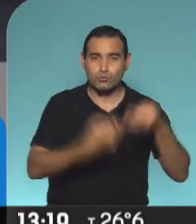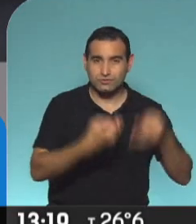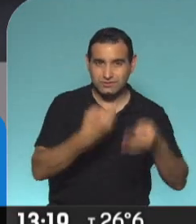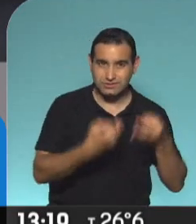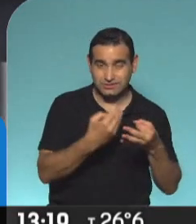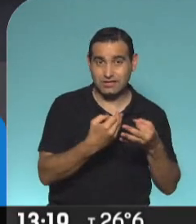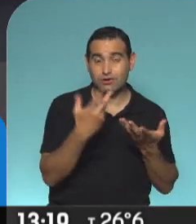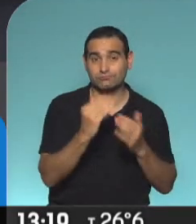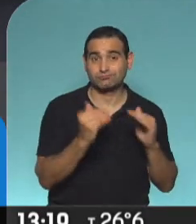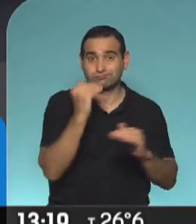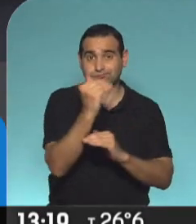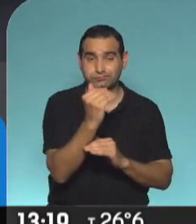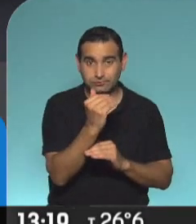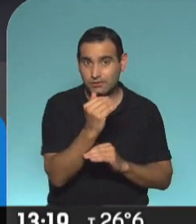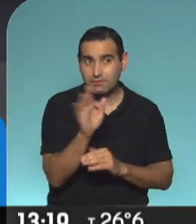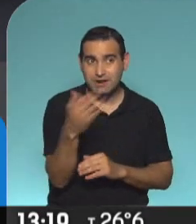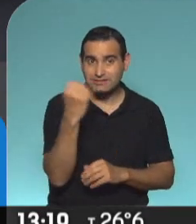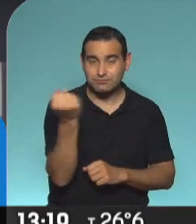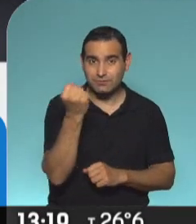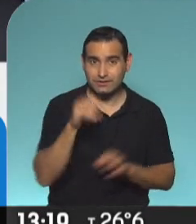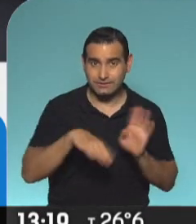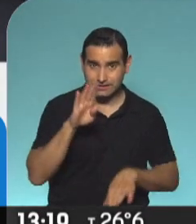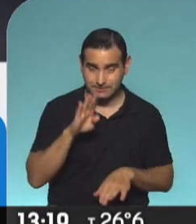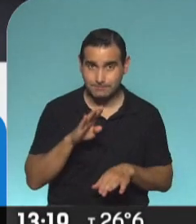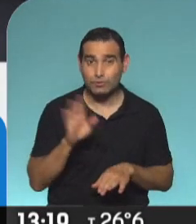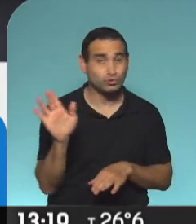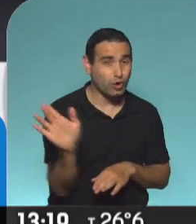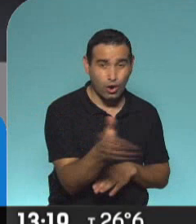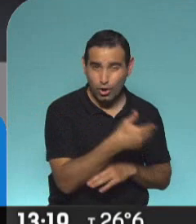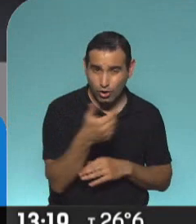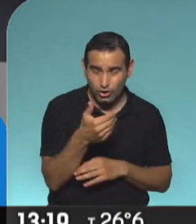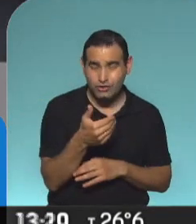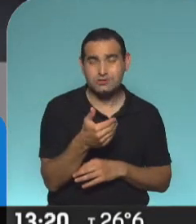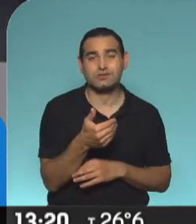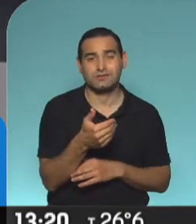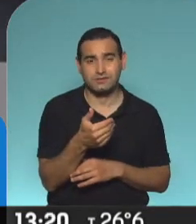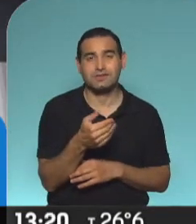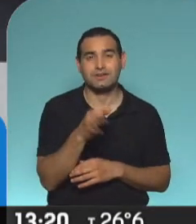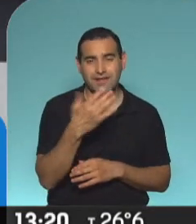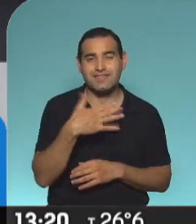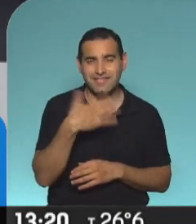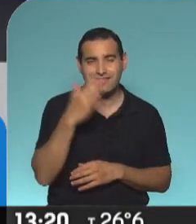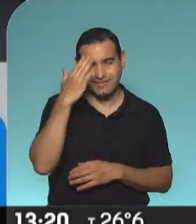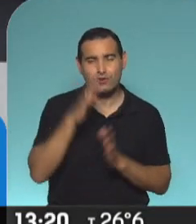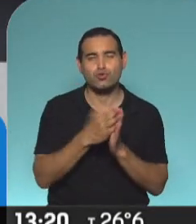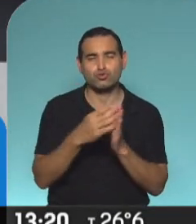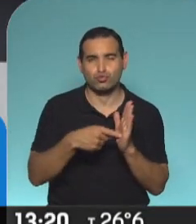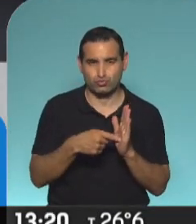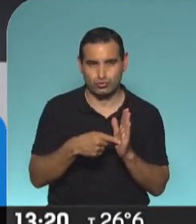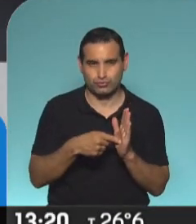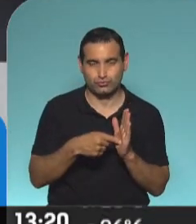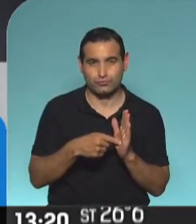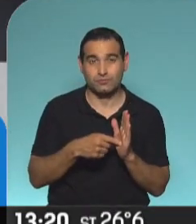superintendencia del Poder Judicial más importante de nuestro país. Todos entendieron la letra de la Constitución y de la ley de una sola